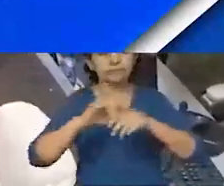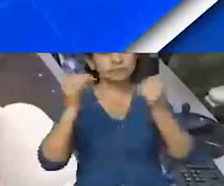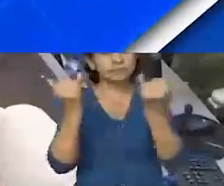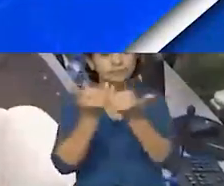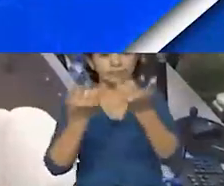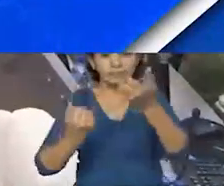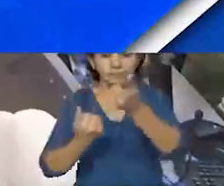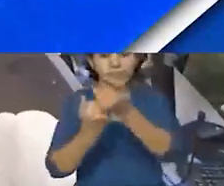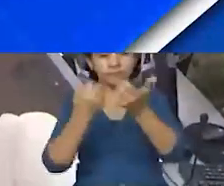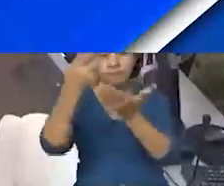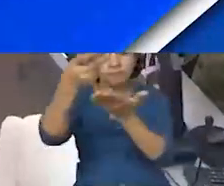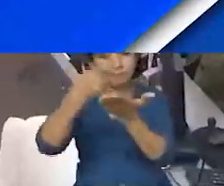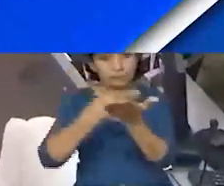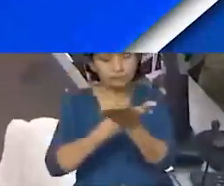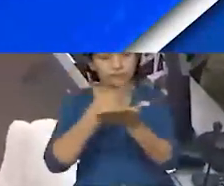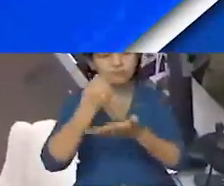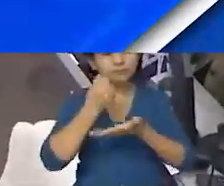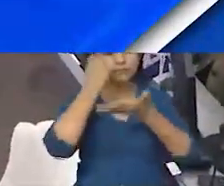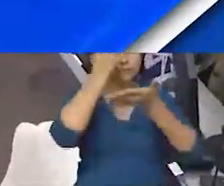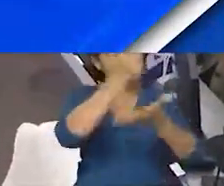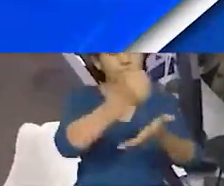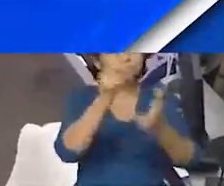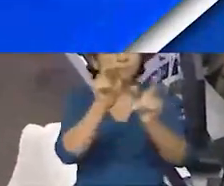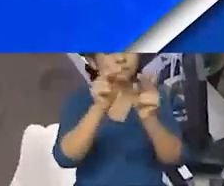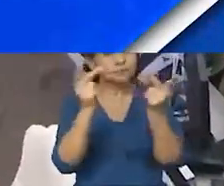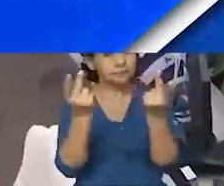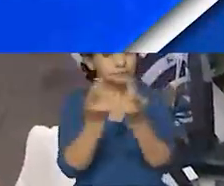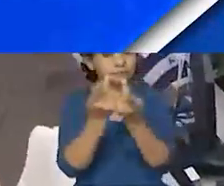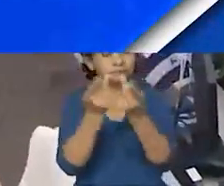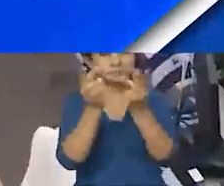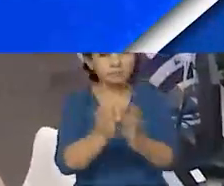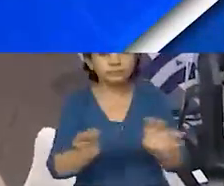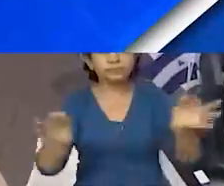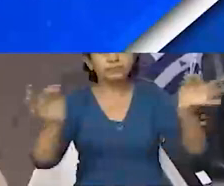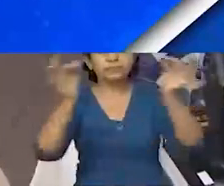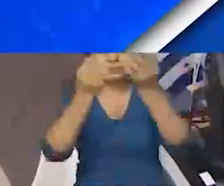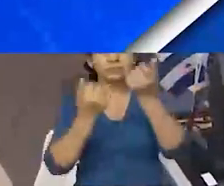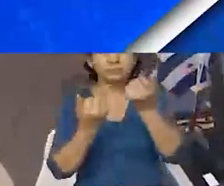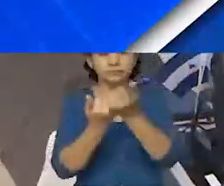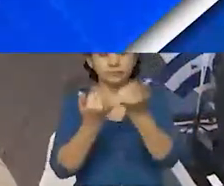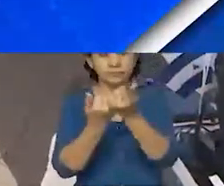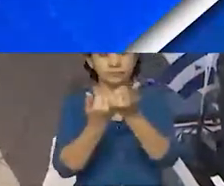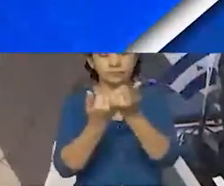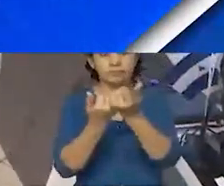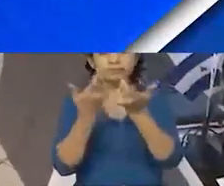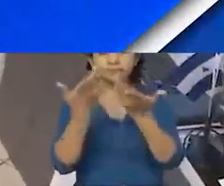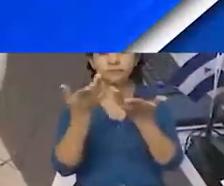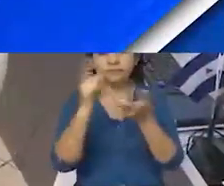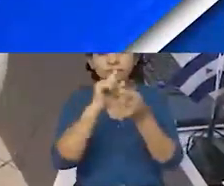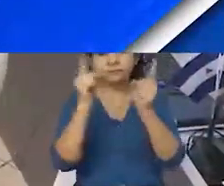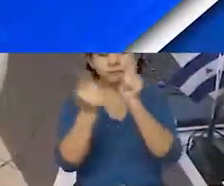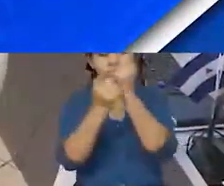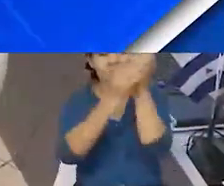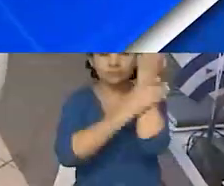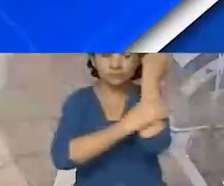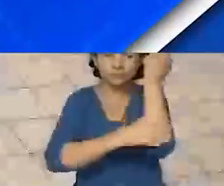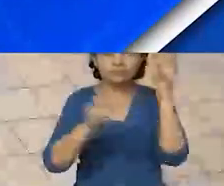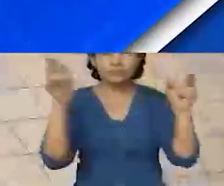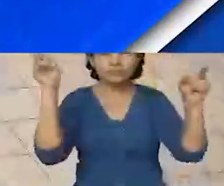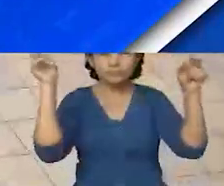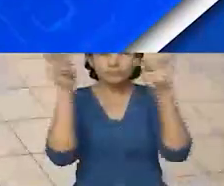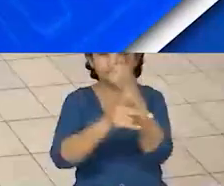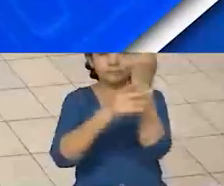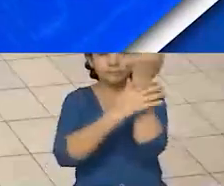el financiamiento de los proyectos de inversión pública, ambos pilares fundamentales de la estrategia para la erradicación de la pobreza